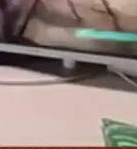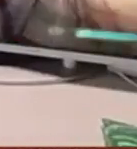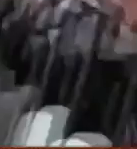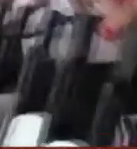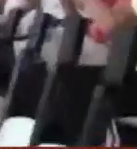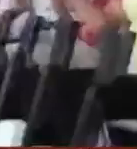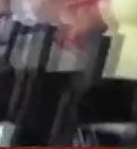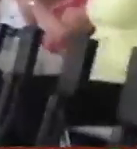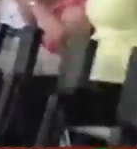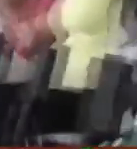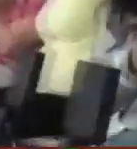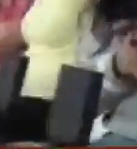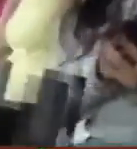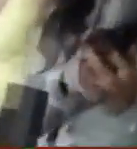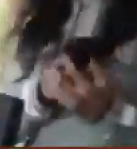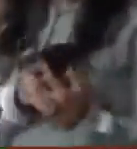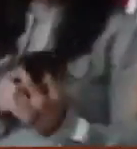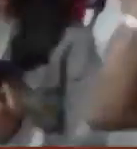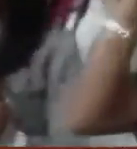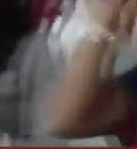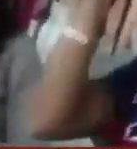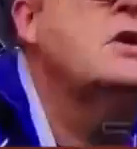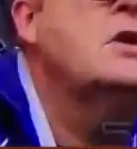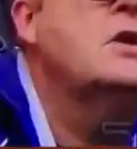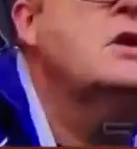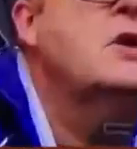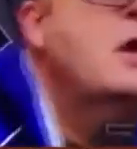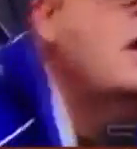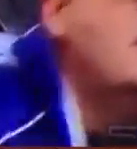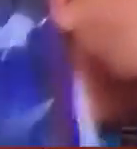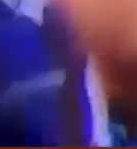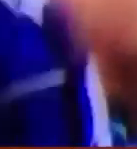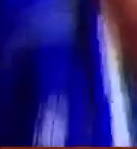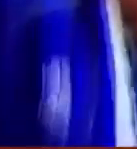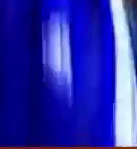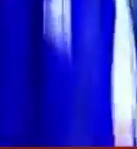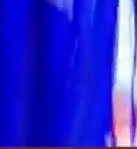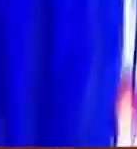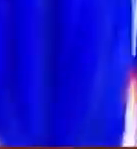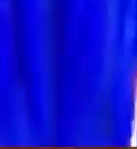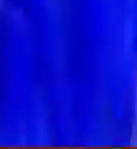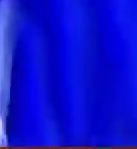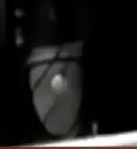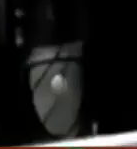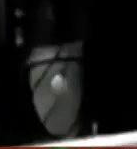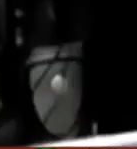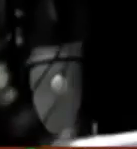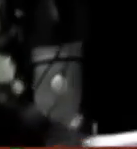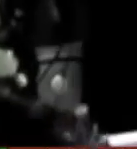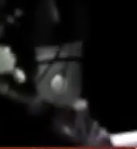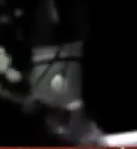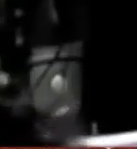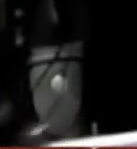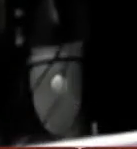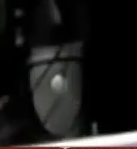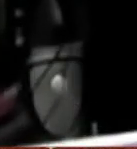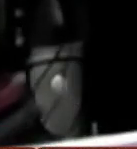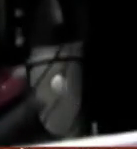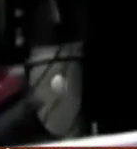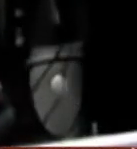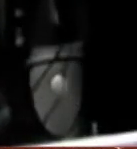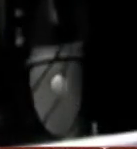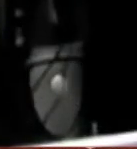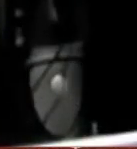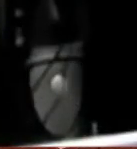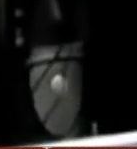que deberán superar varios retos, pero a través del uso de la tecnología. 80 equipos de todo el mundo se reunirán para